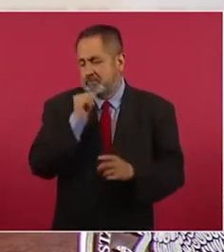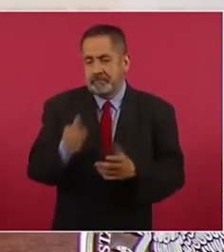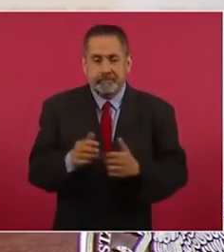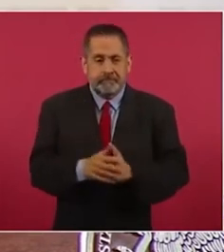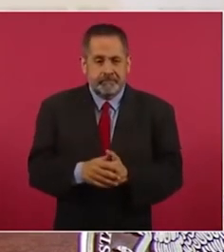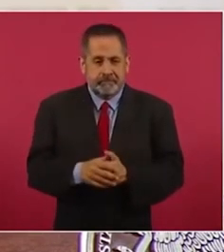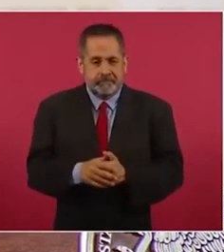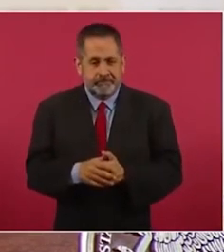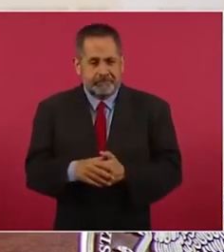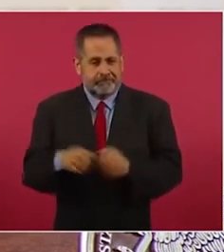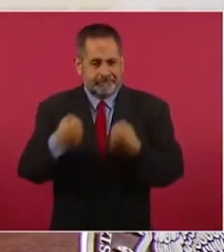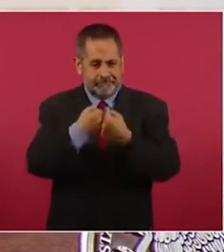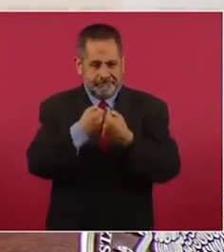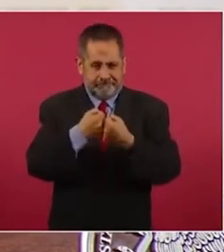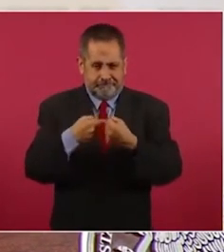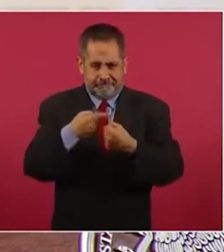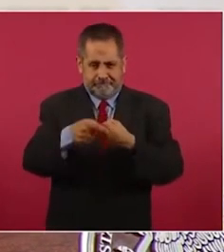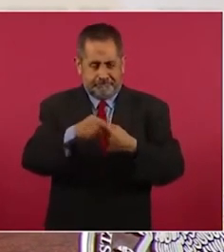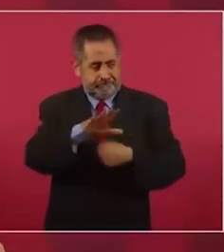toda esa